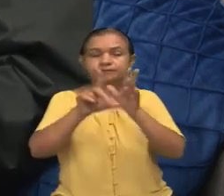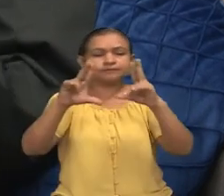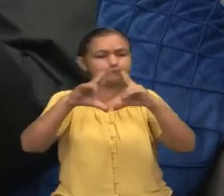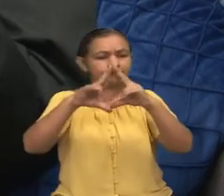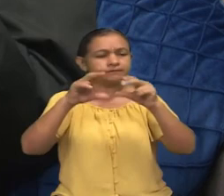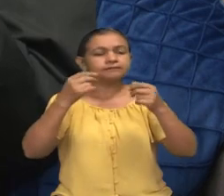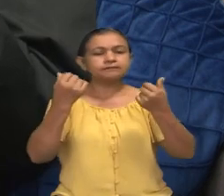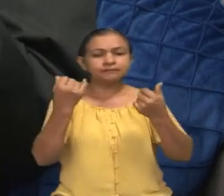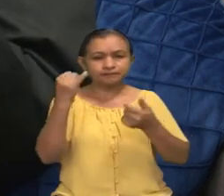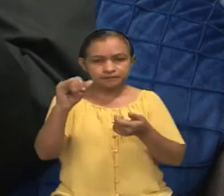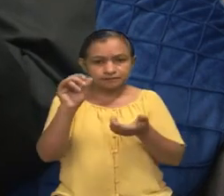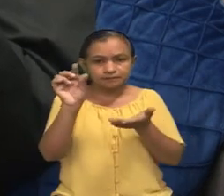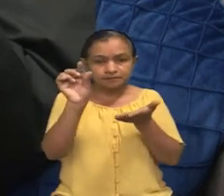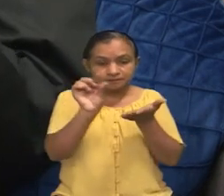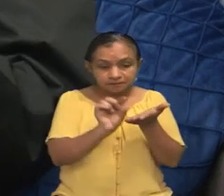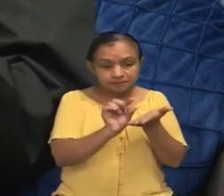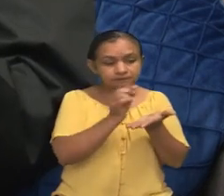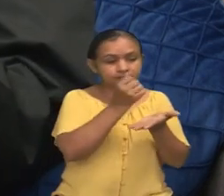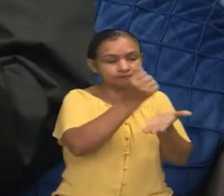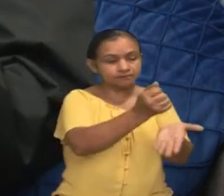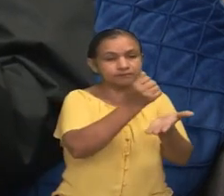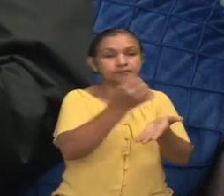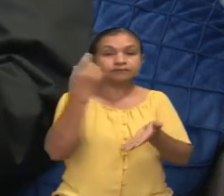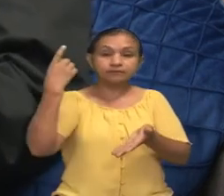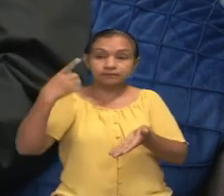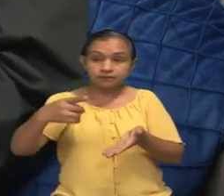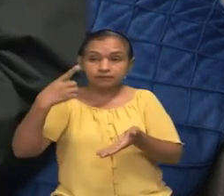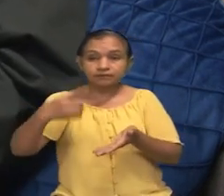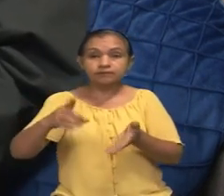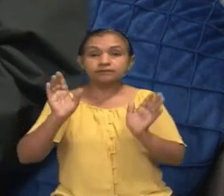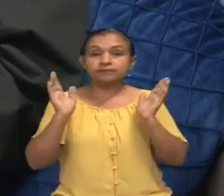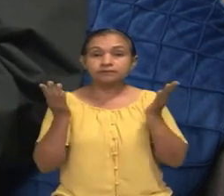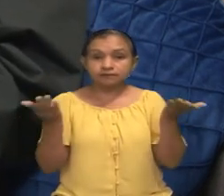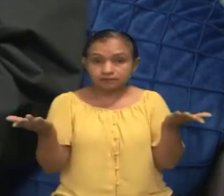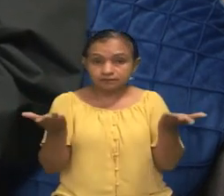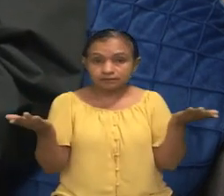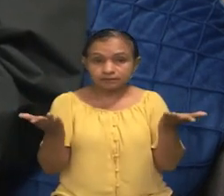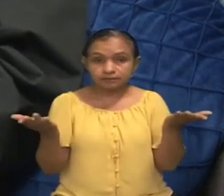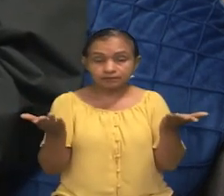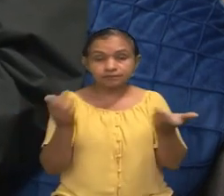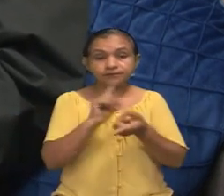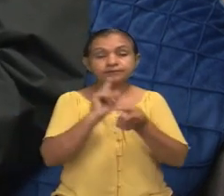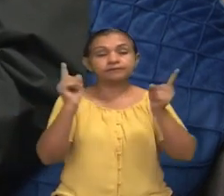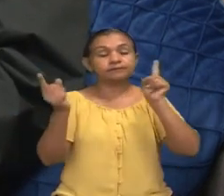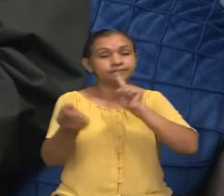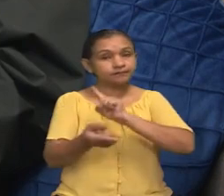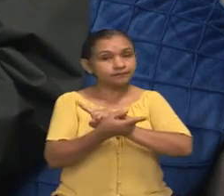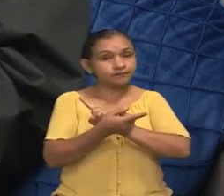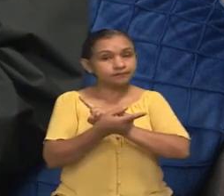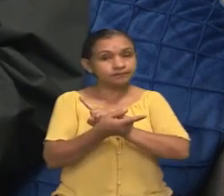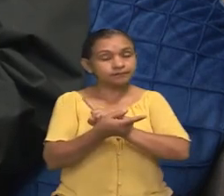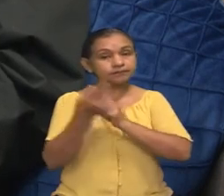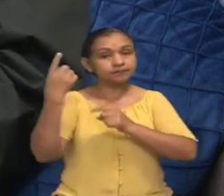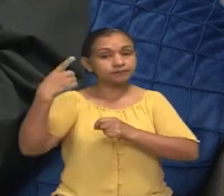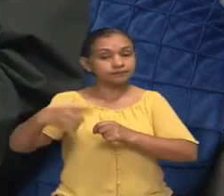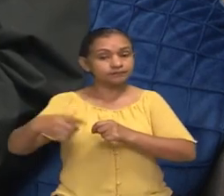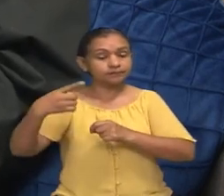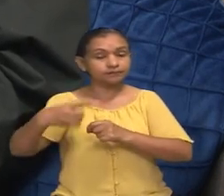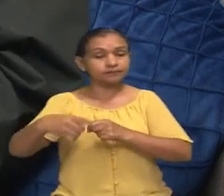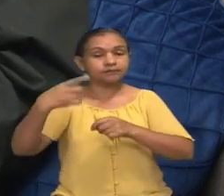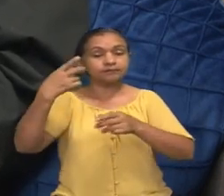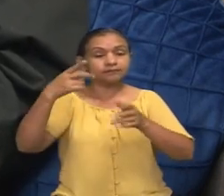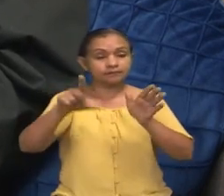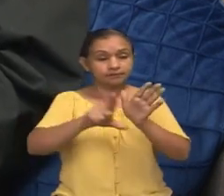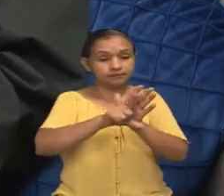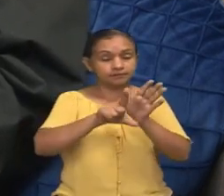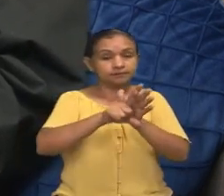Claro. Entonces, cuando decimos que nuestro gobierno restituye derechos, es que transforma los derechos en normas